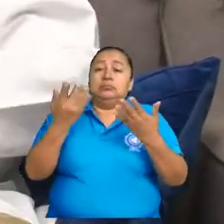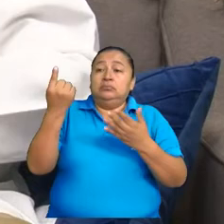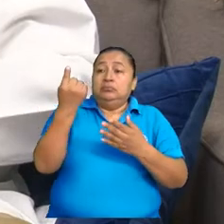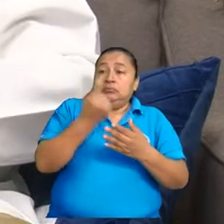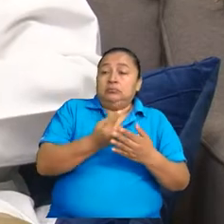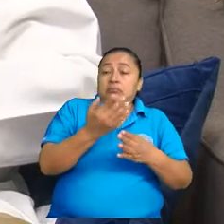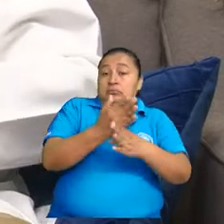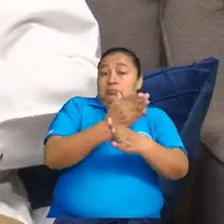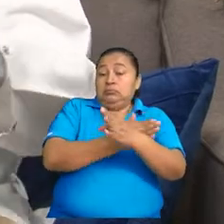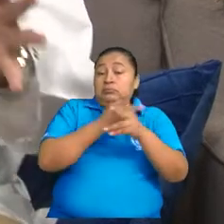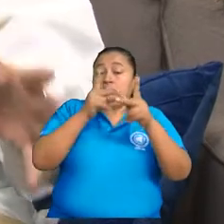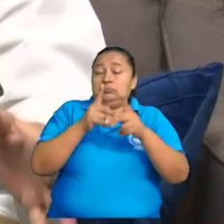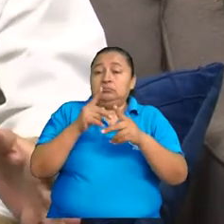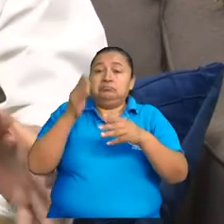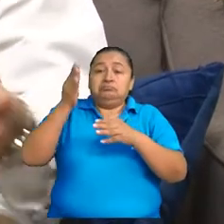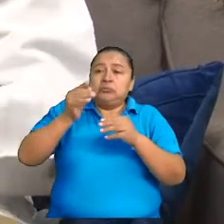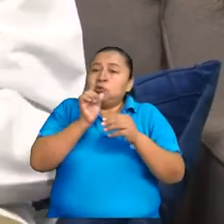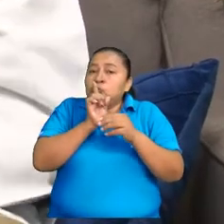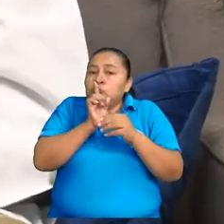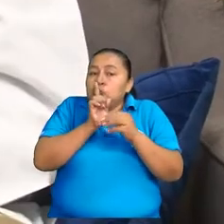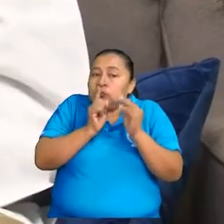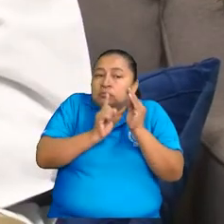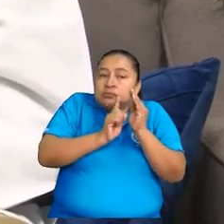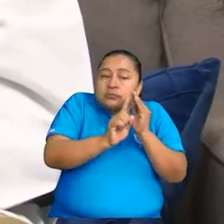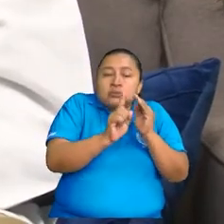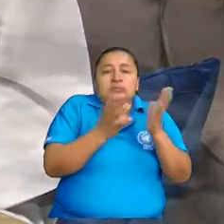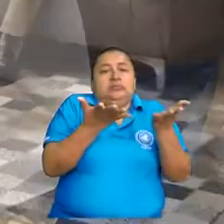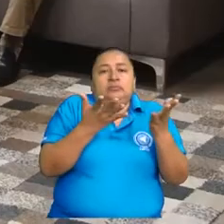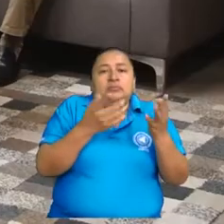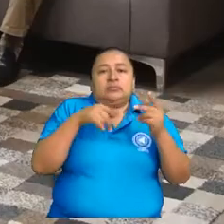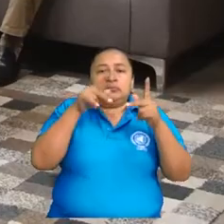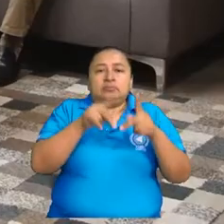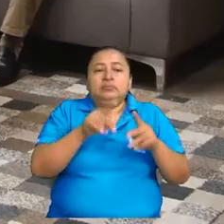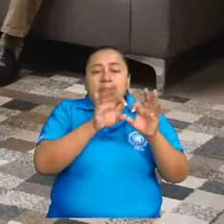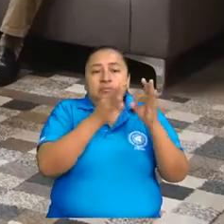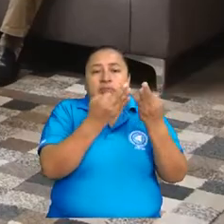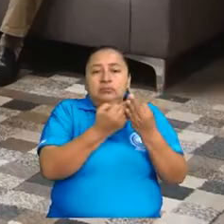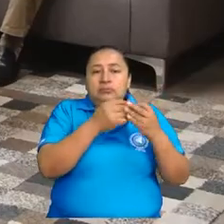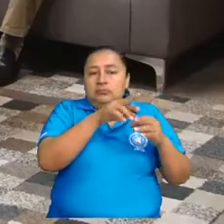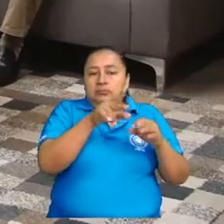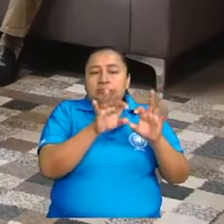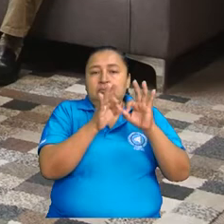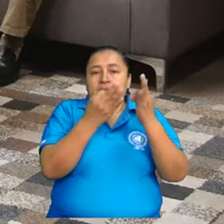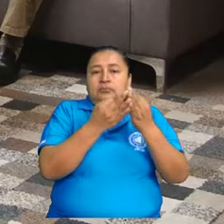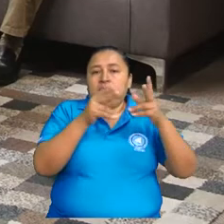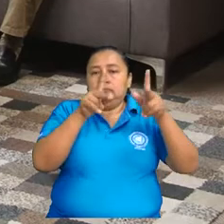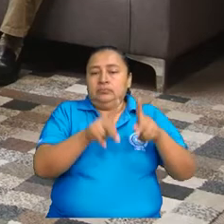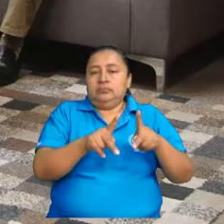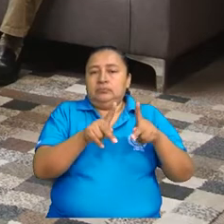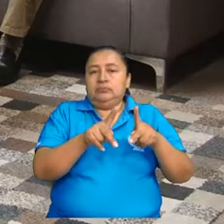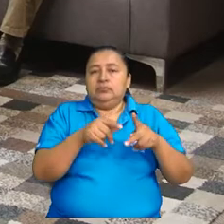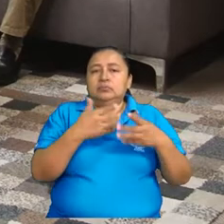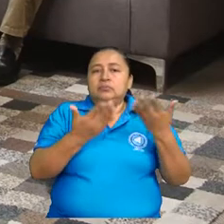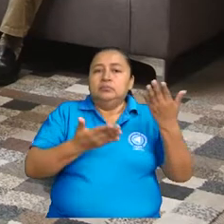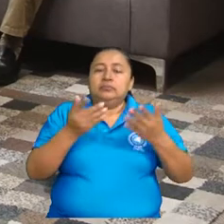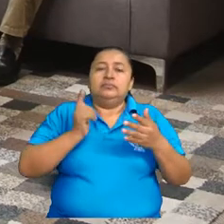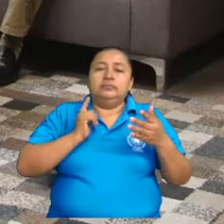alguien por un punto ciego, entonces también lo detectamos. La familia. En la familia misma de la persona.